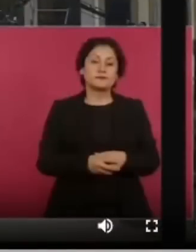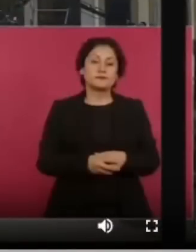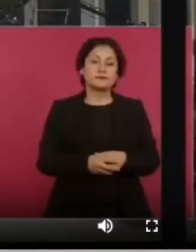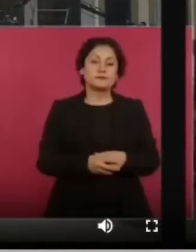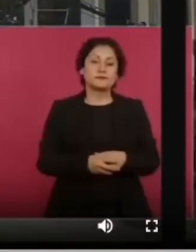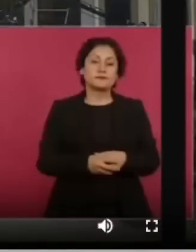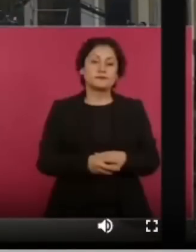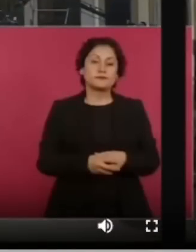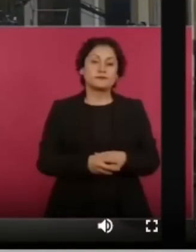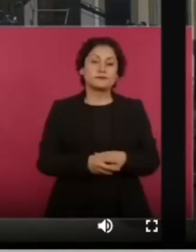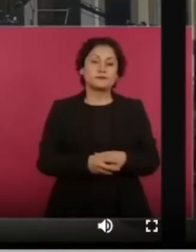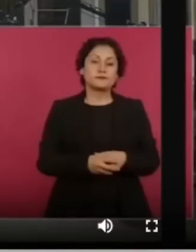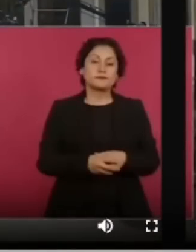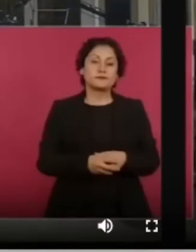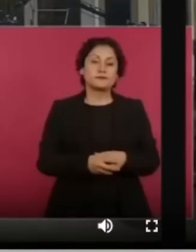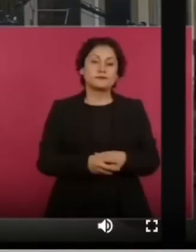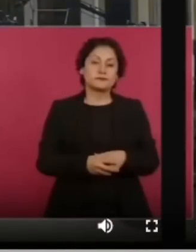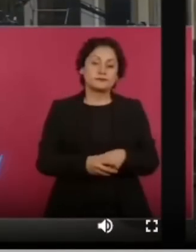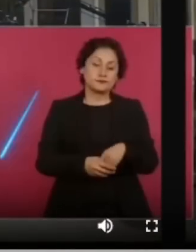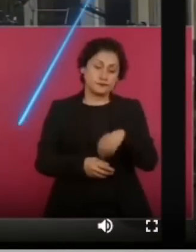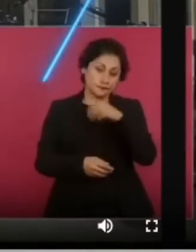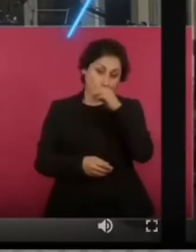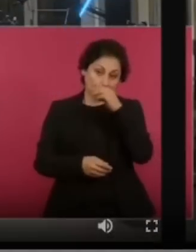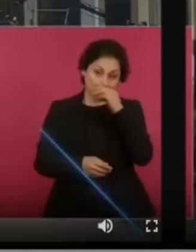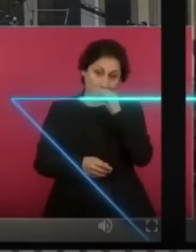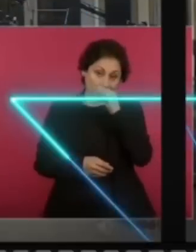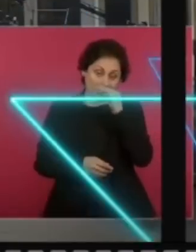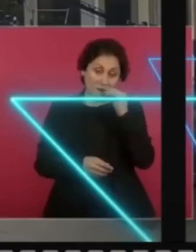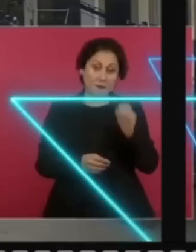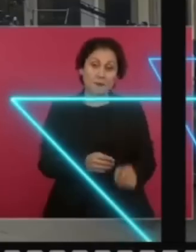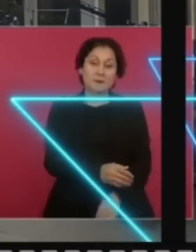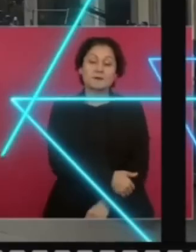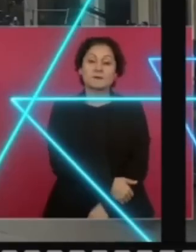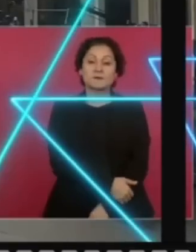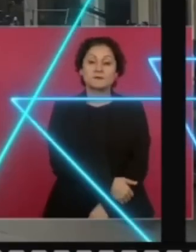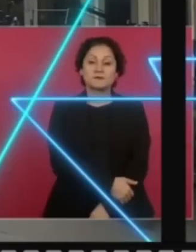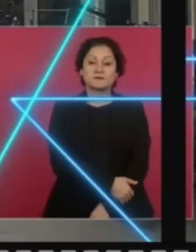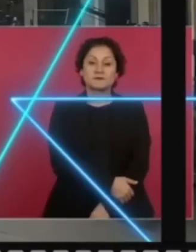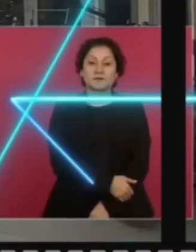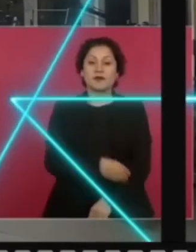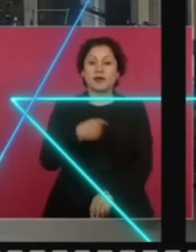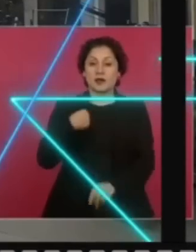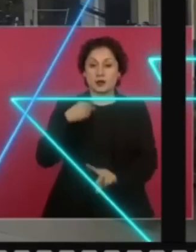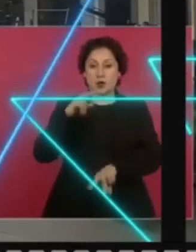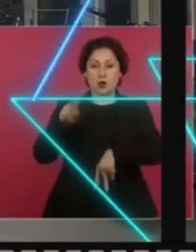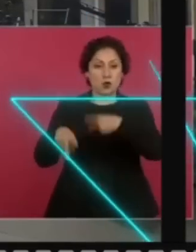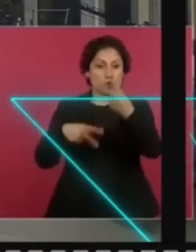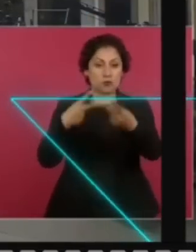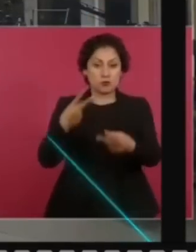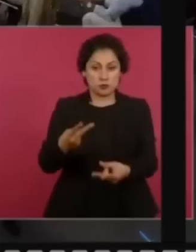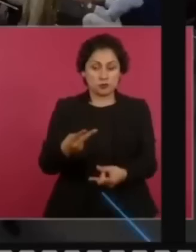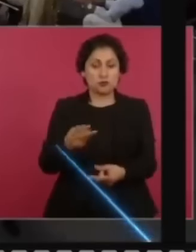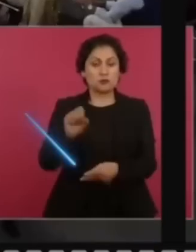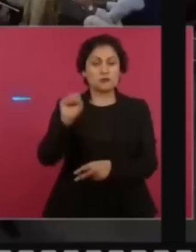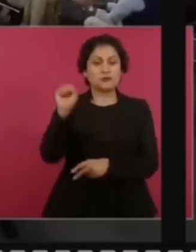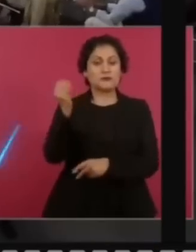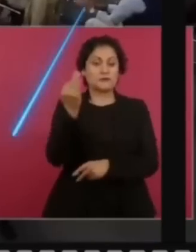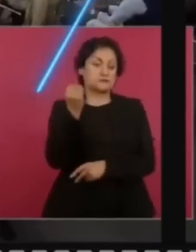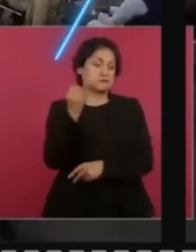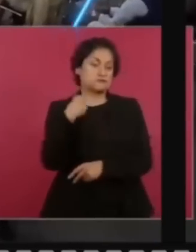no va no va y no va no voy a asistir a la de San Francisco